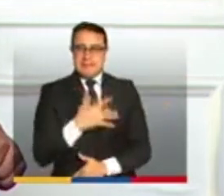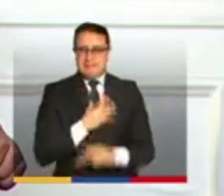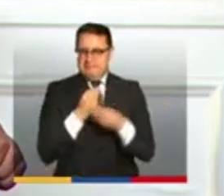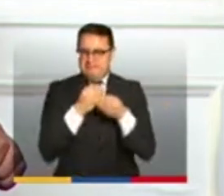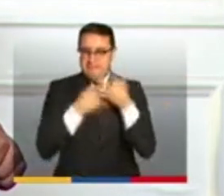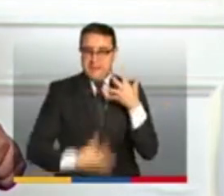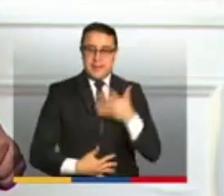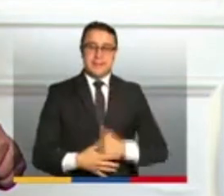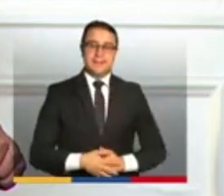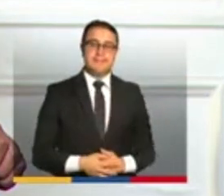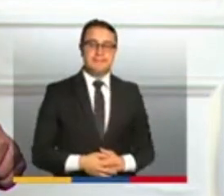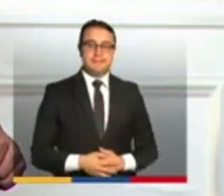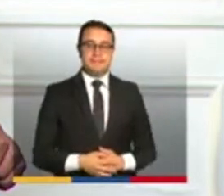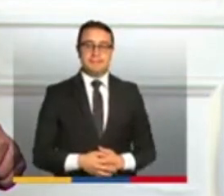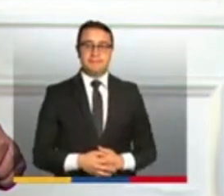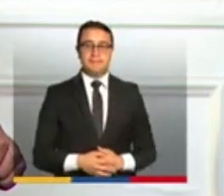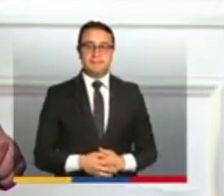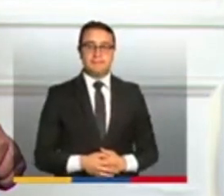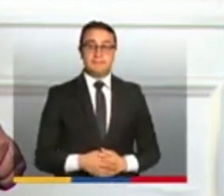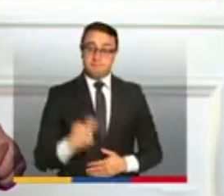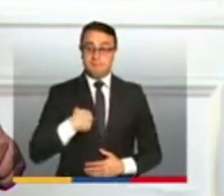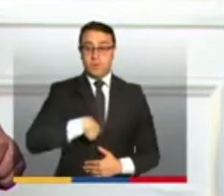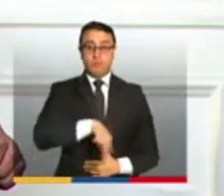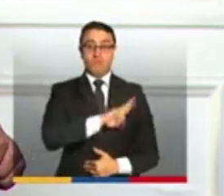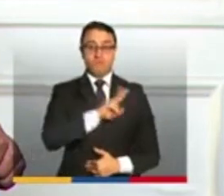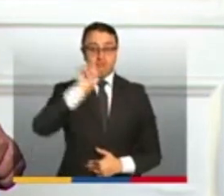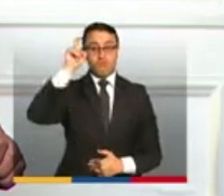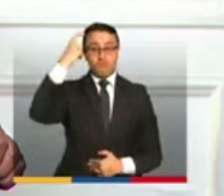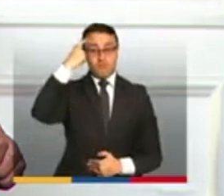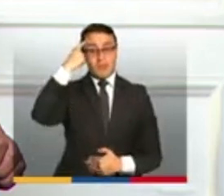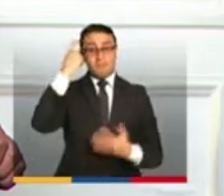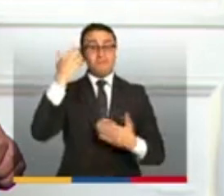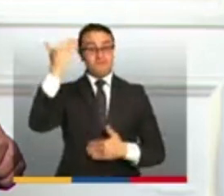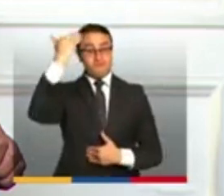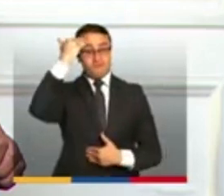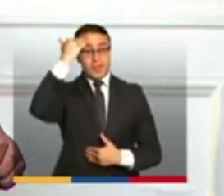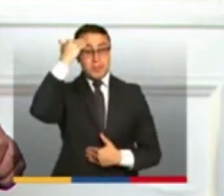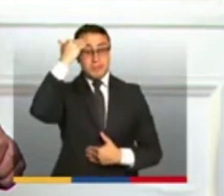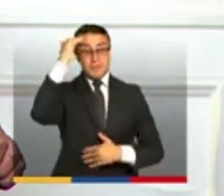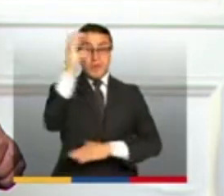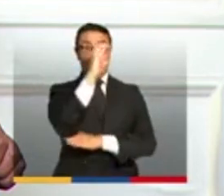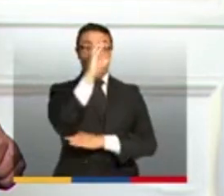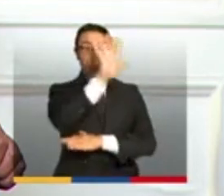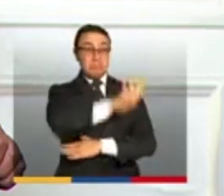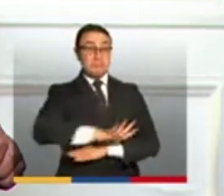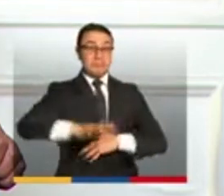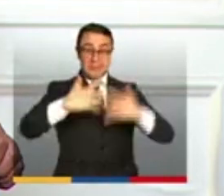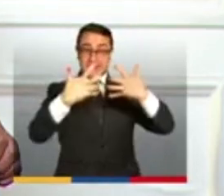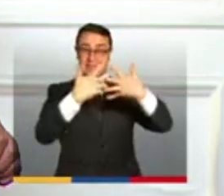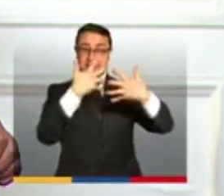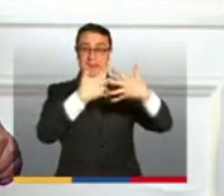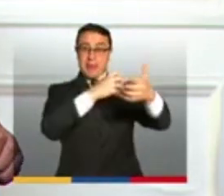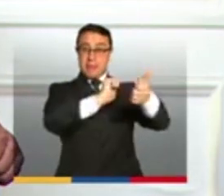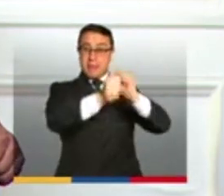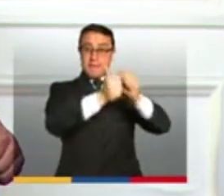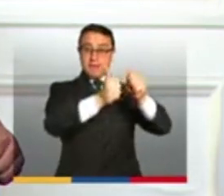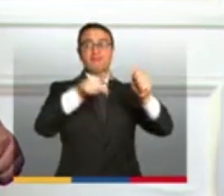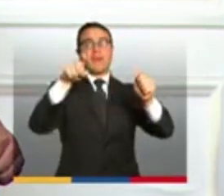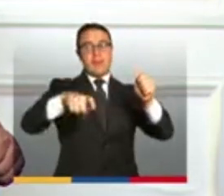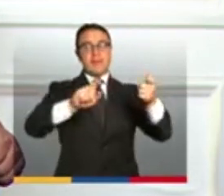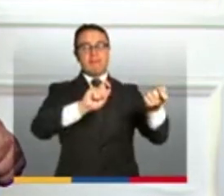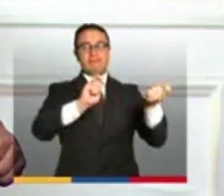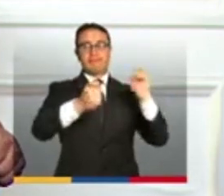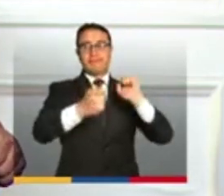Nosotros creemos en la reforma que hay que hacer a los sistemas deportivos de Colombia, que Colombia no